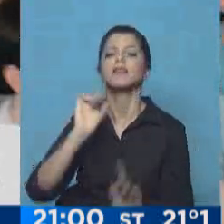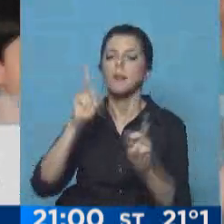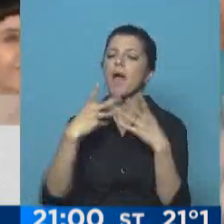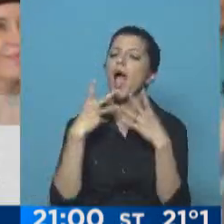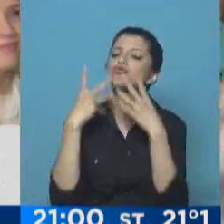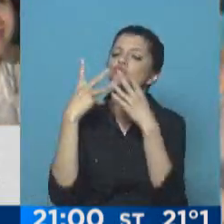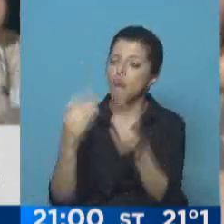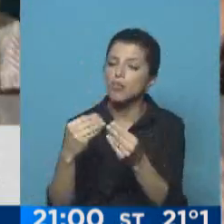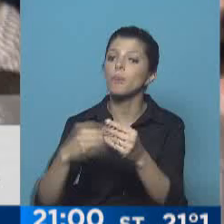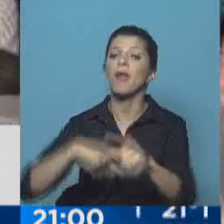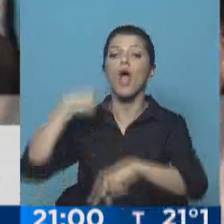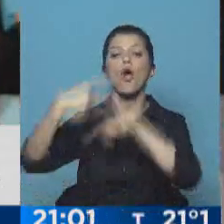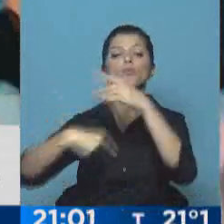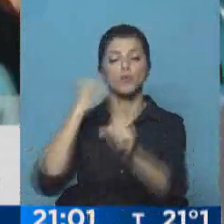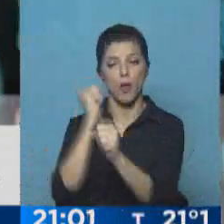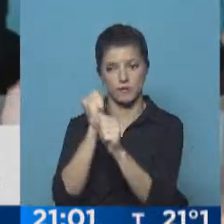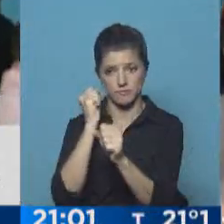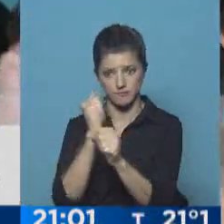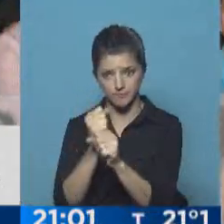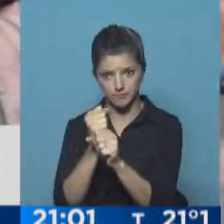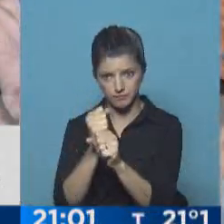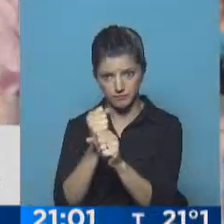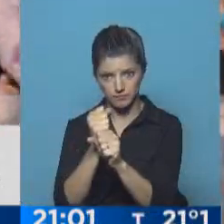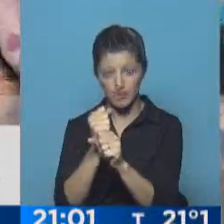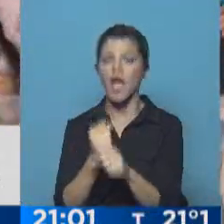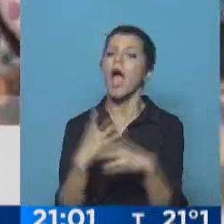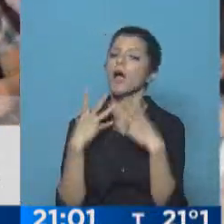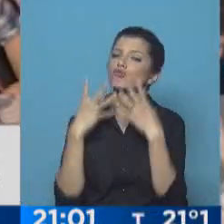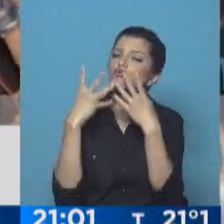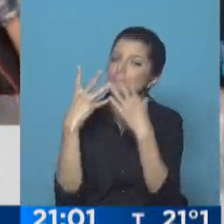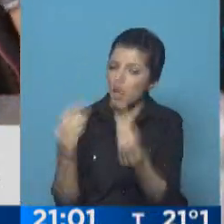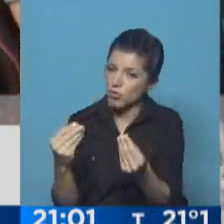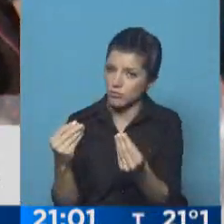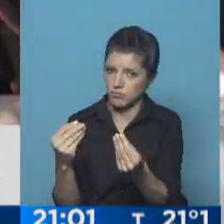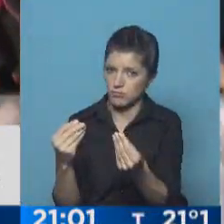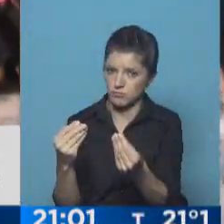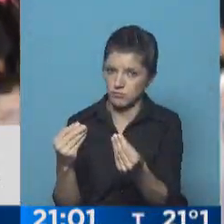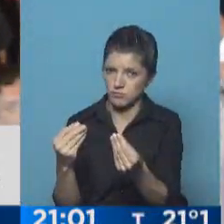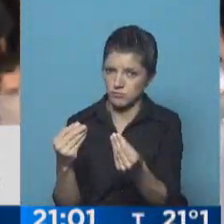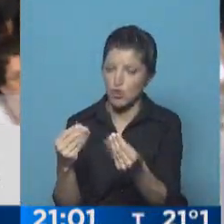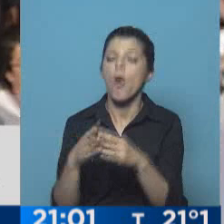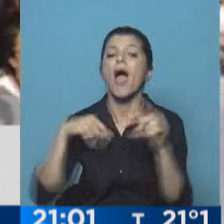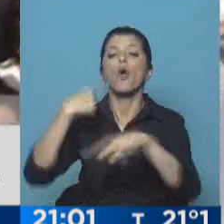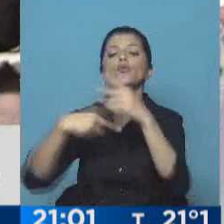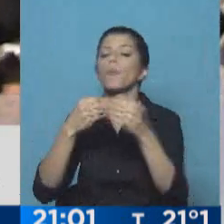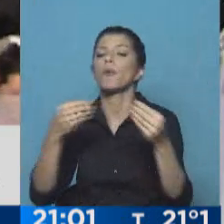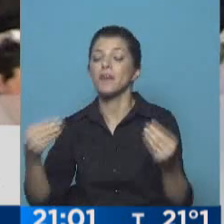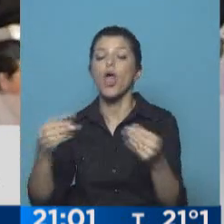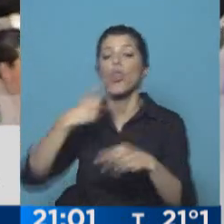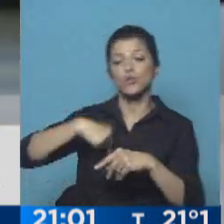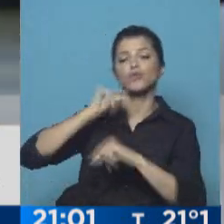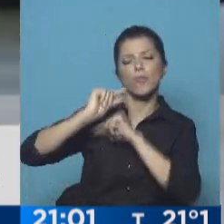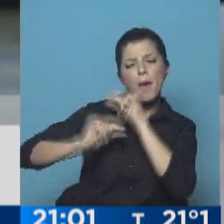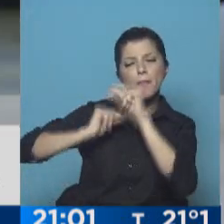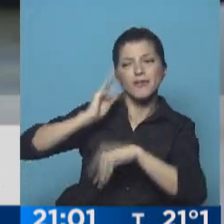a seguir ayudando a seguir porque vamos construyendo de a poco